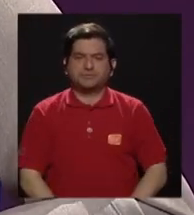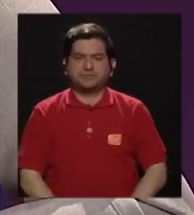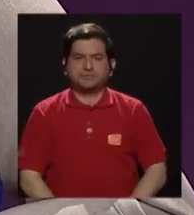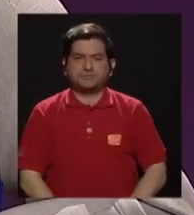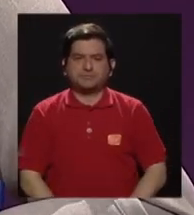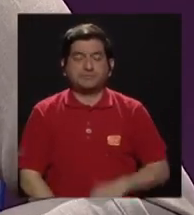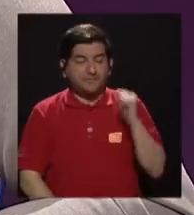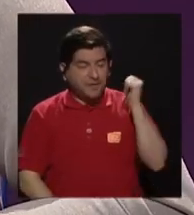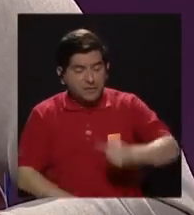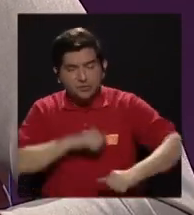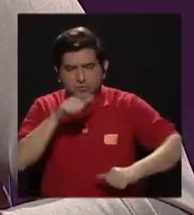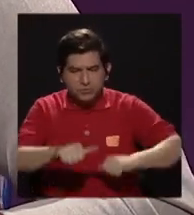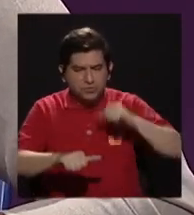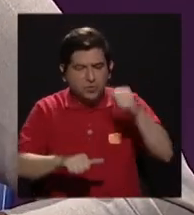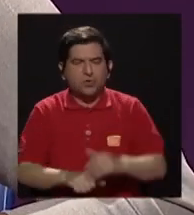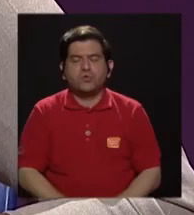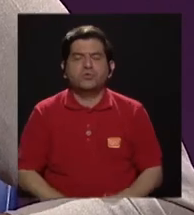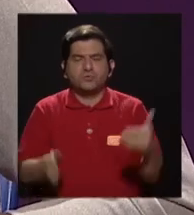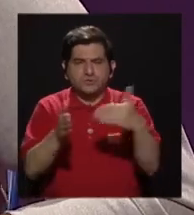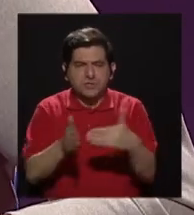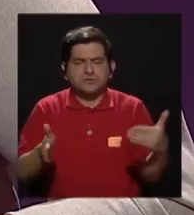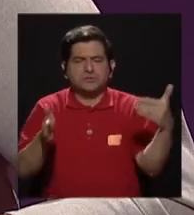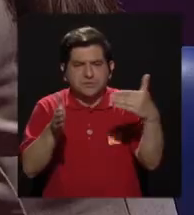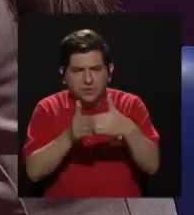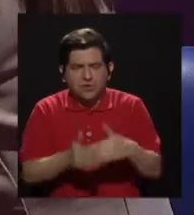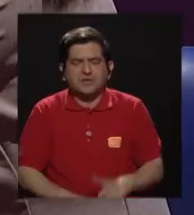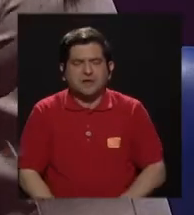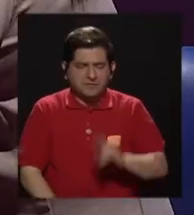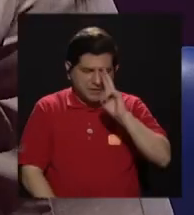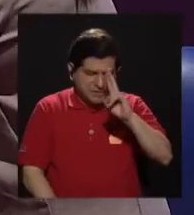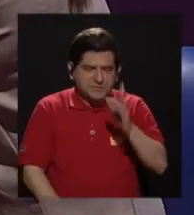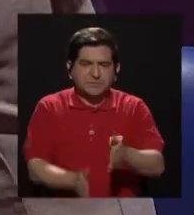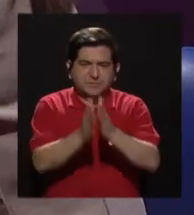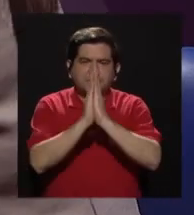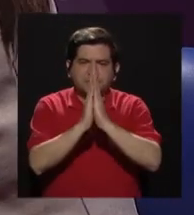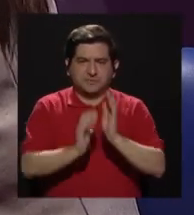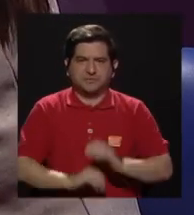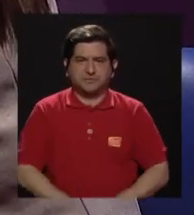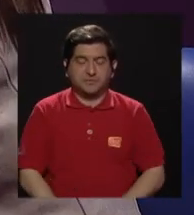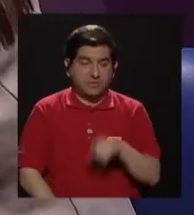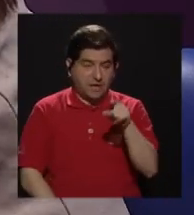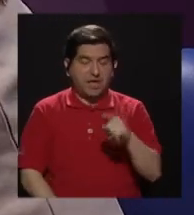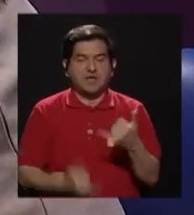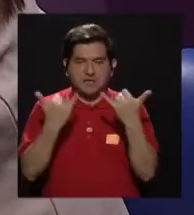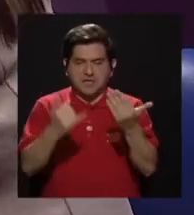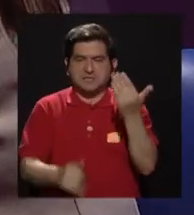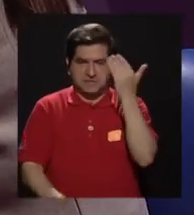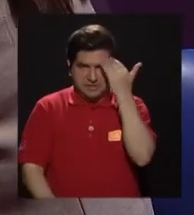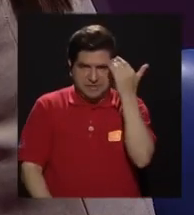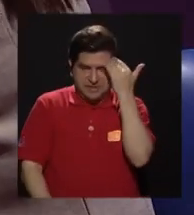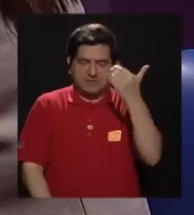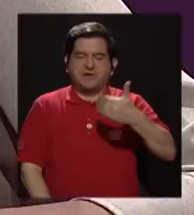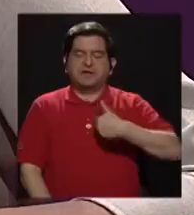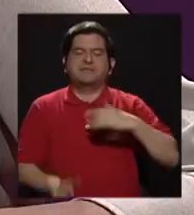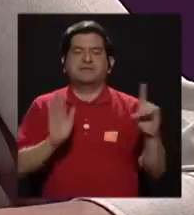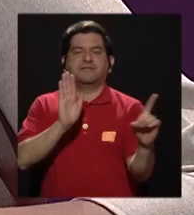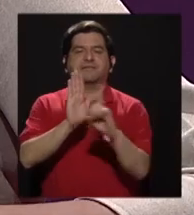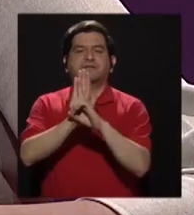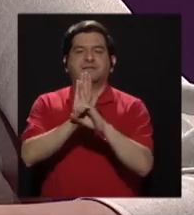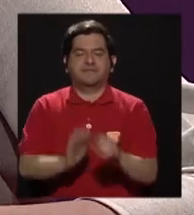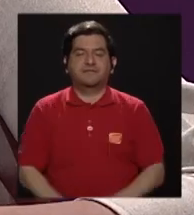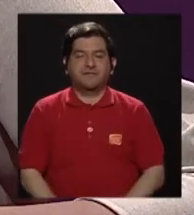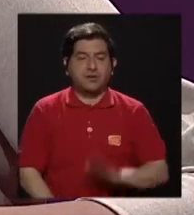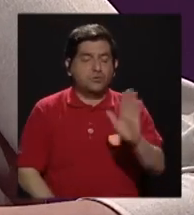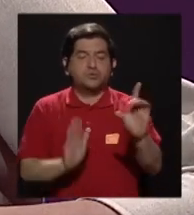son luchas que se van reivindicando, de reconocer, o sea, el hecho de que ellas reconozcan de que tienen sus derechos y